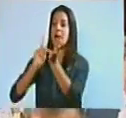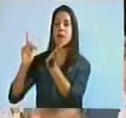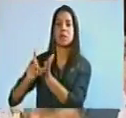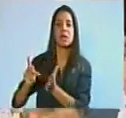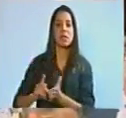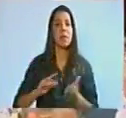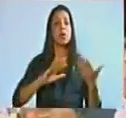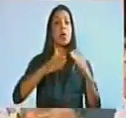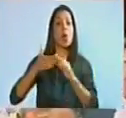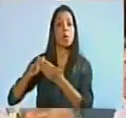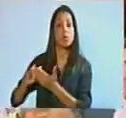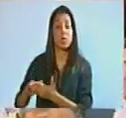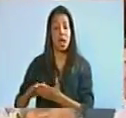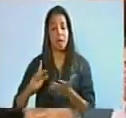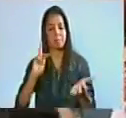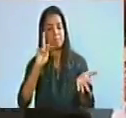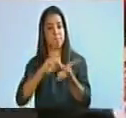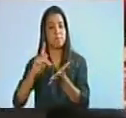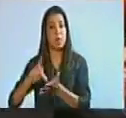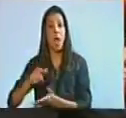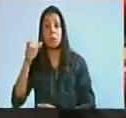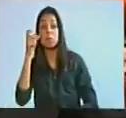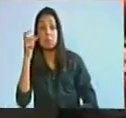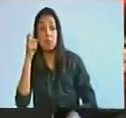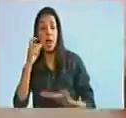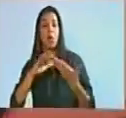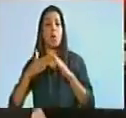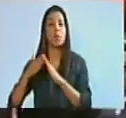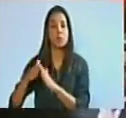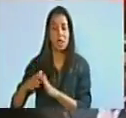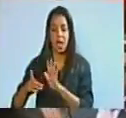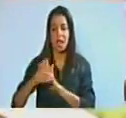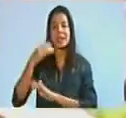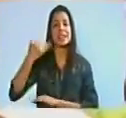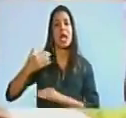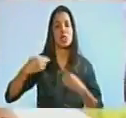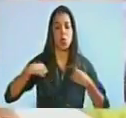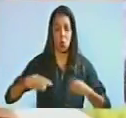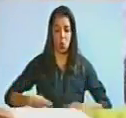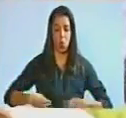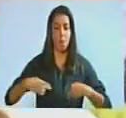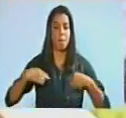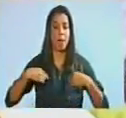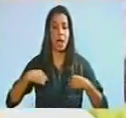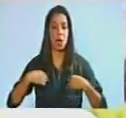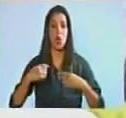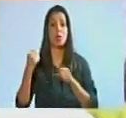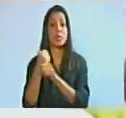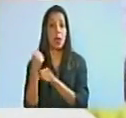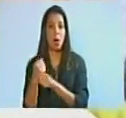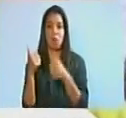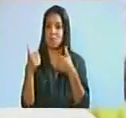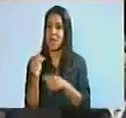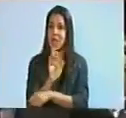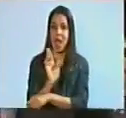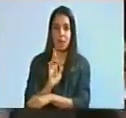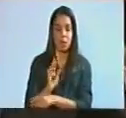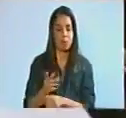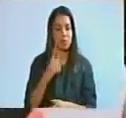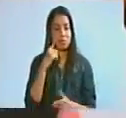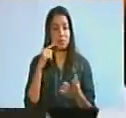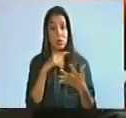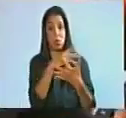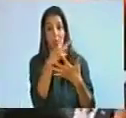contraloría social, los derechos humanos y la eficiencia. Son principios